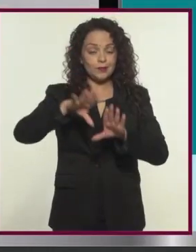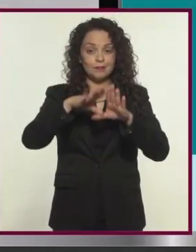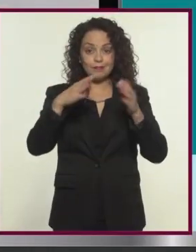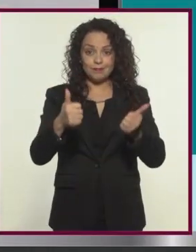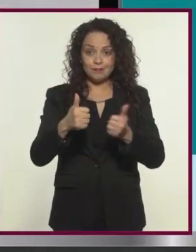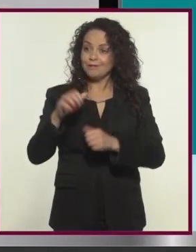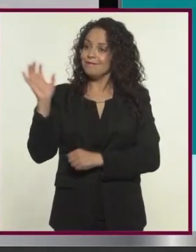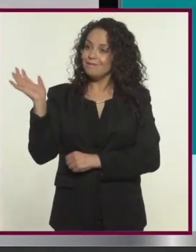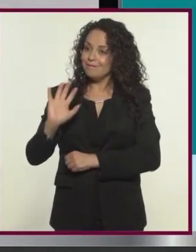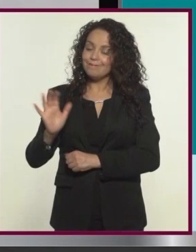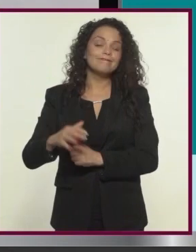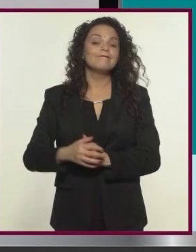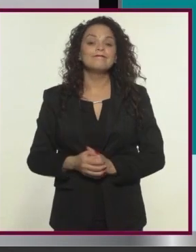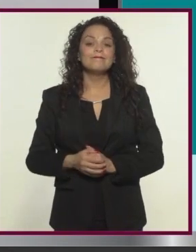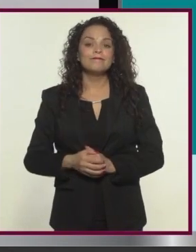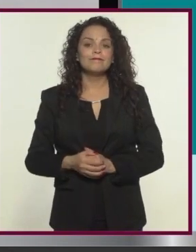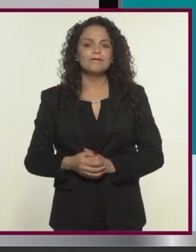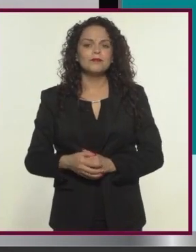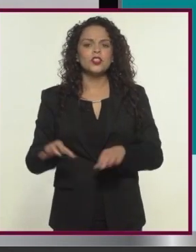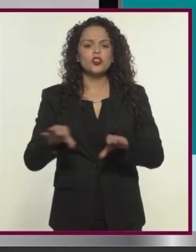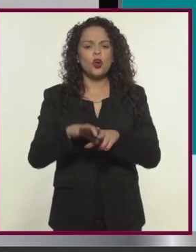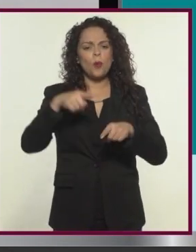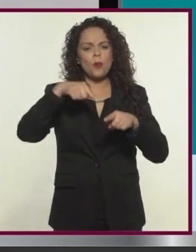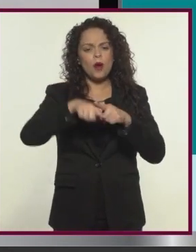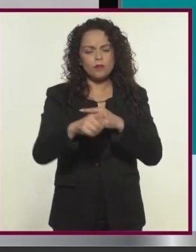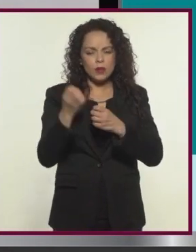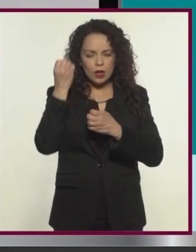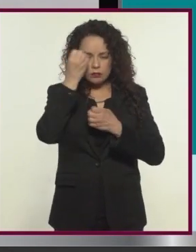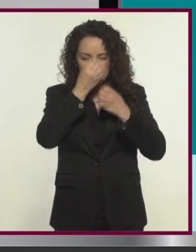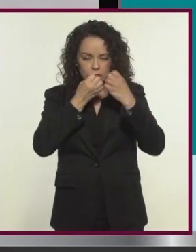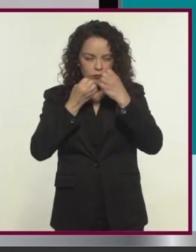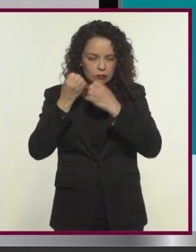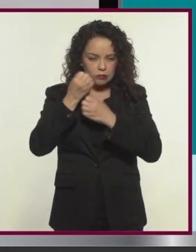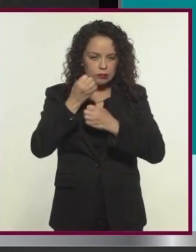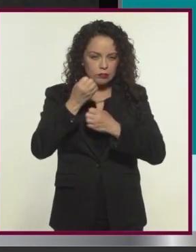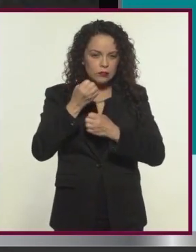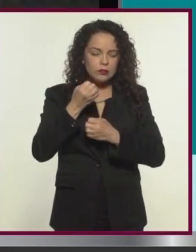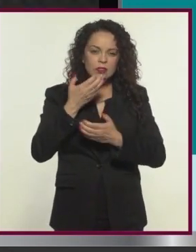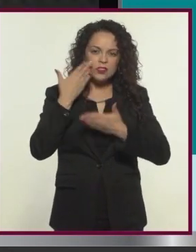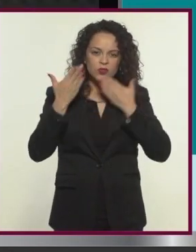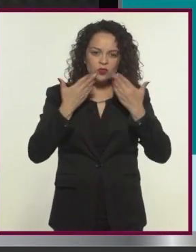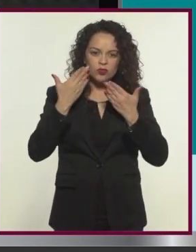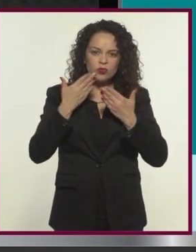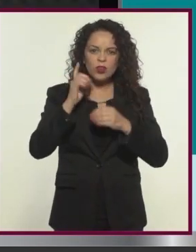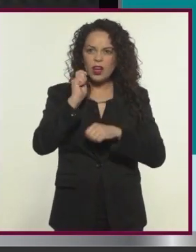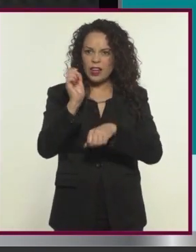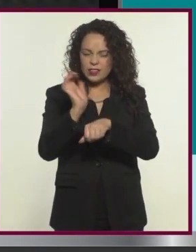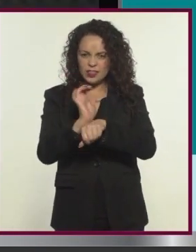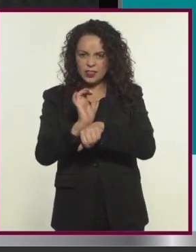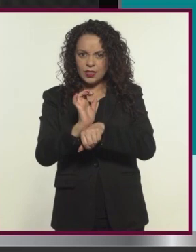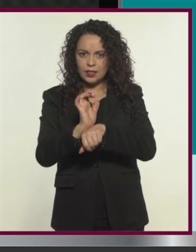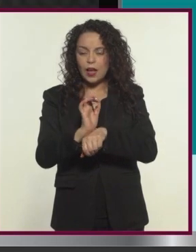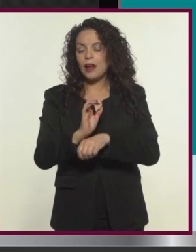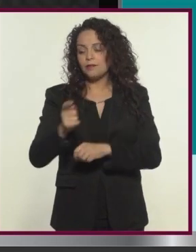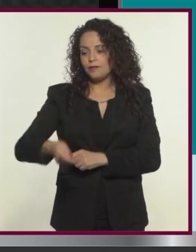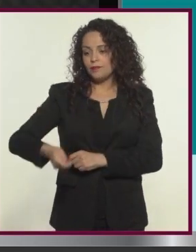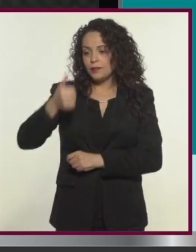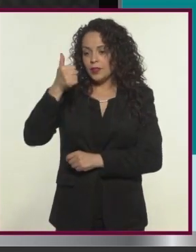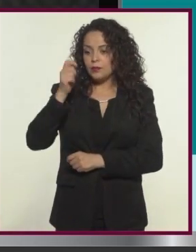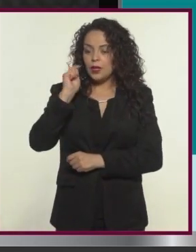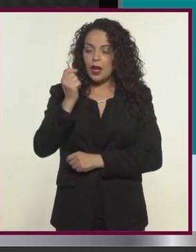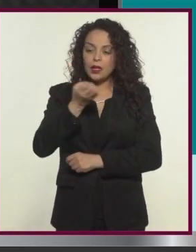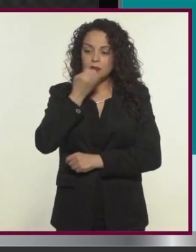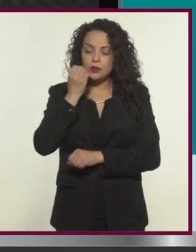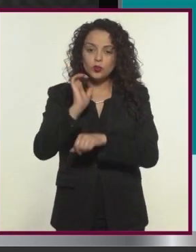Hola, ¿cómo estás? Hola. ¿Cómo es que nace el análisis cinematográfico? Yo creo que los cimientos están en la